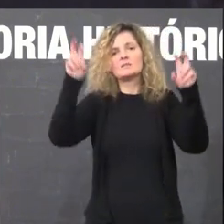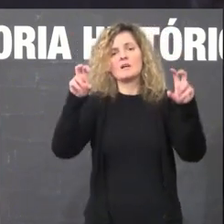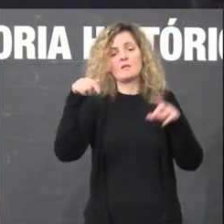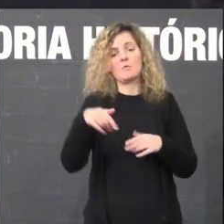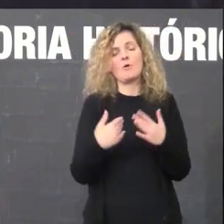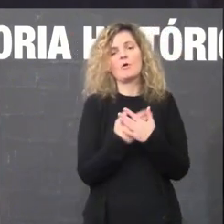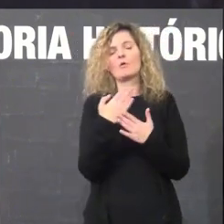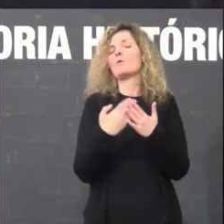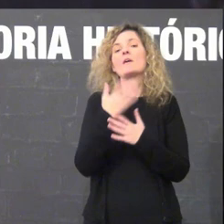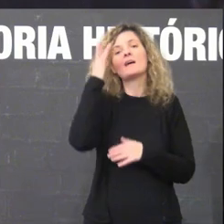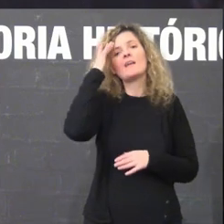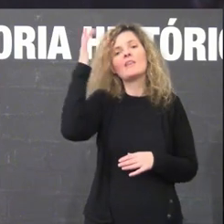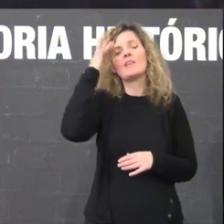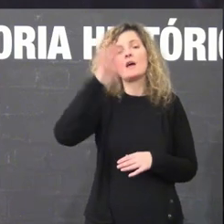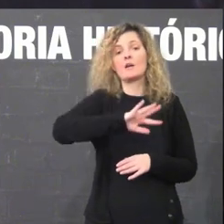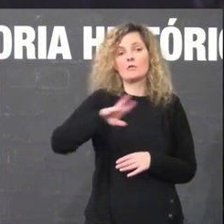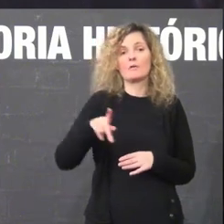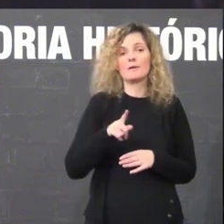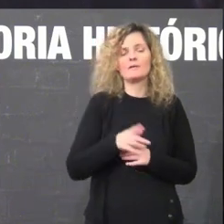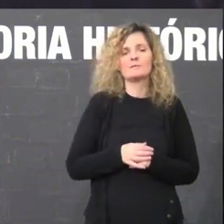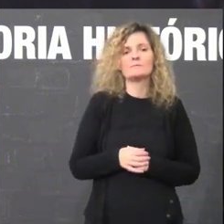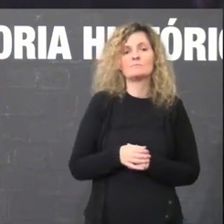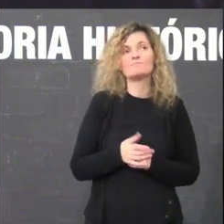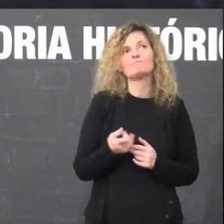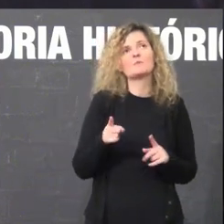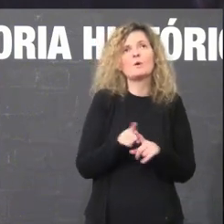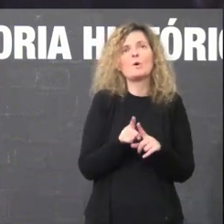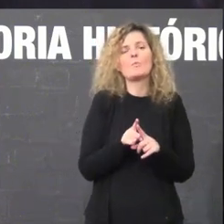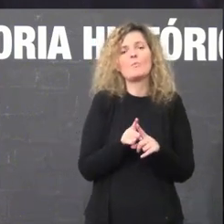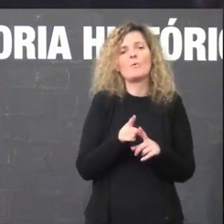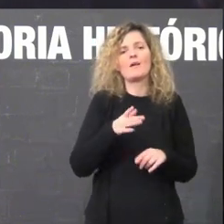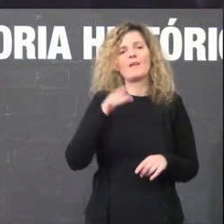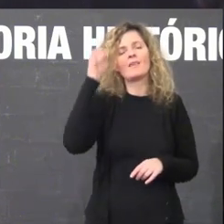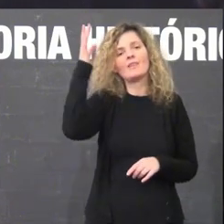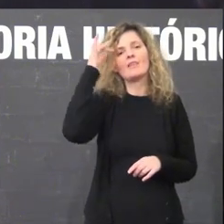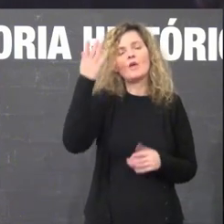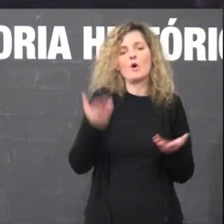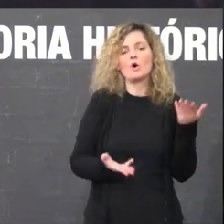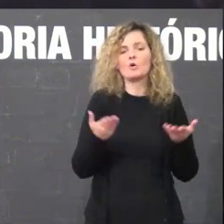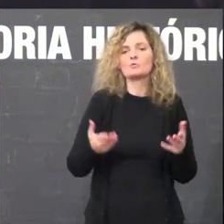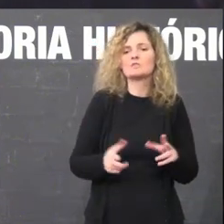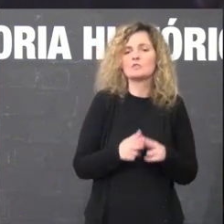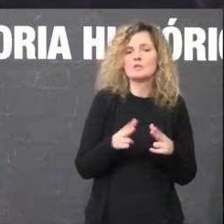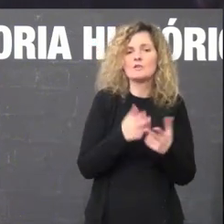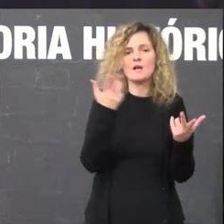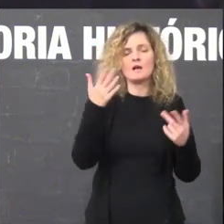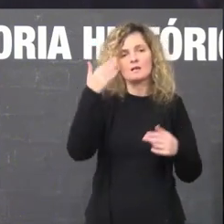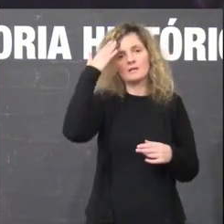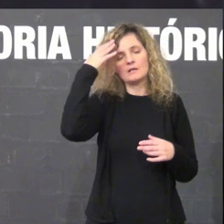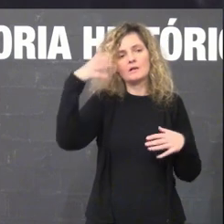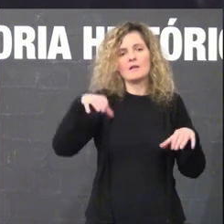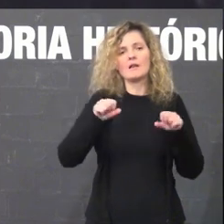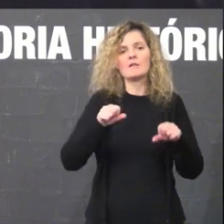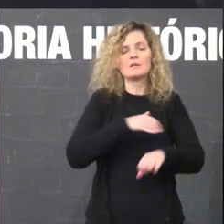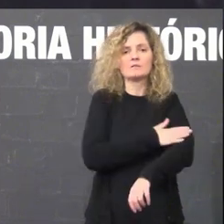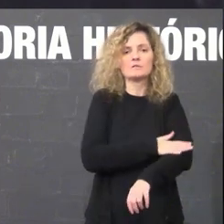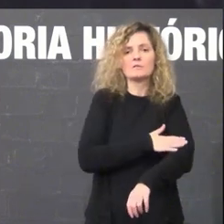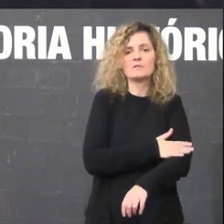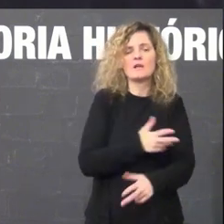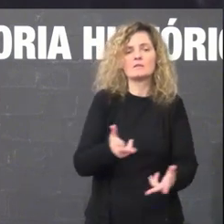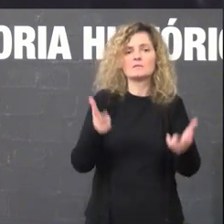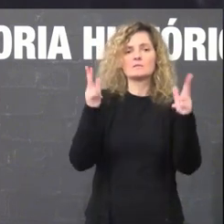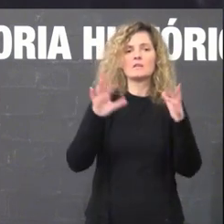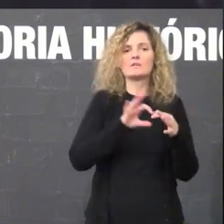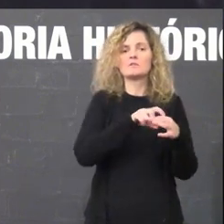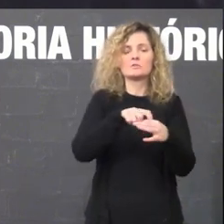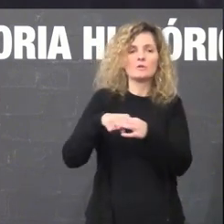estas jornadas no de las ideas robadas Bueno pues son las de las ideas de la justicia social la soberanía de la solidaridad de la